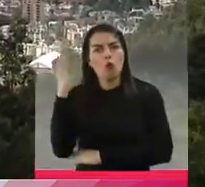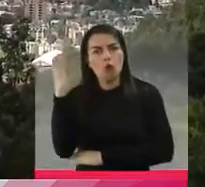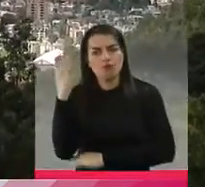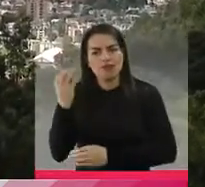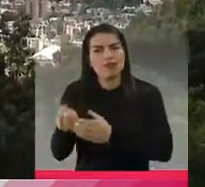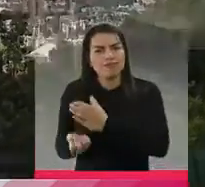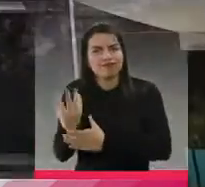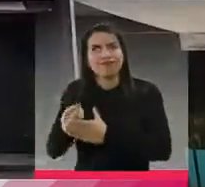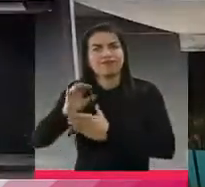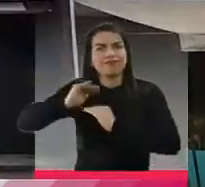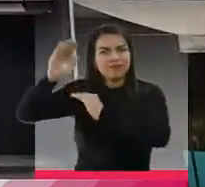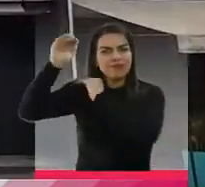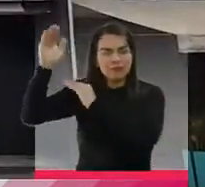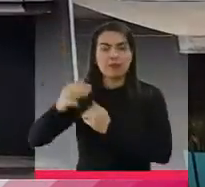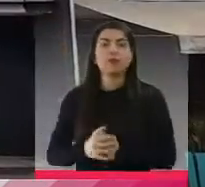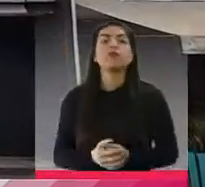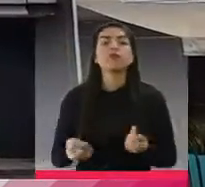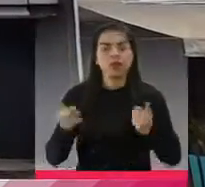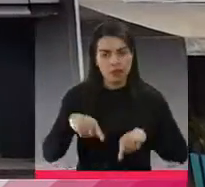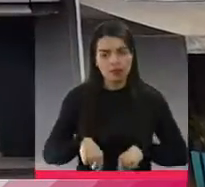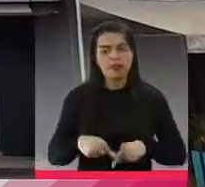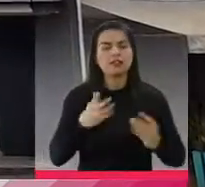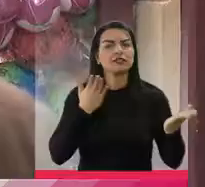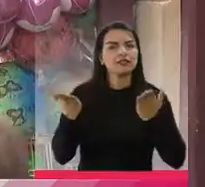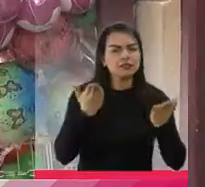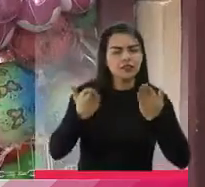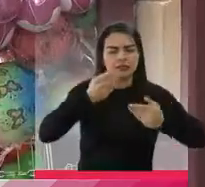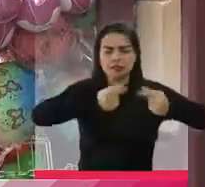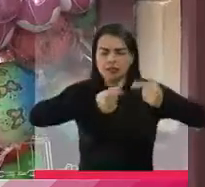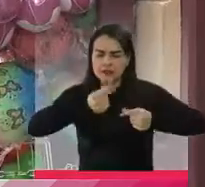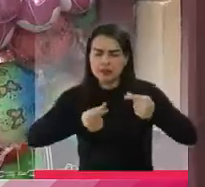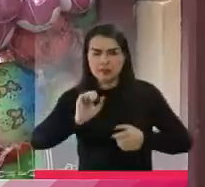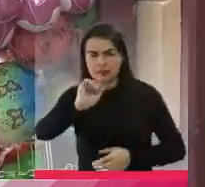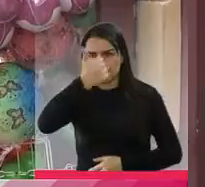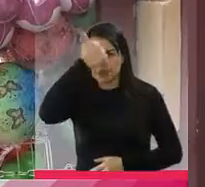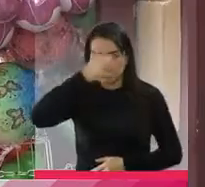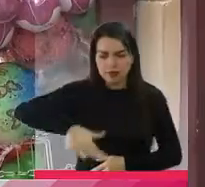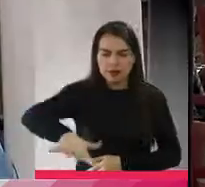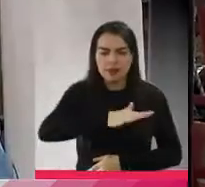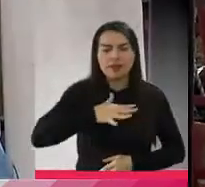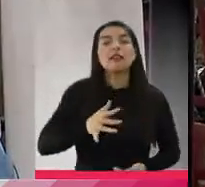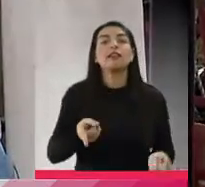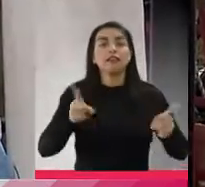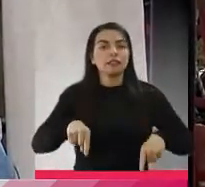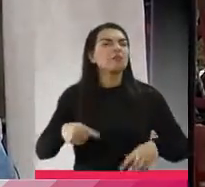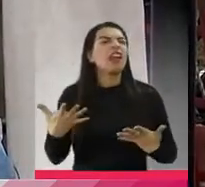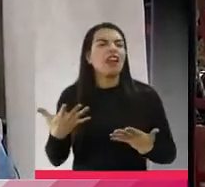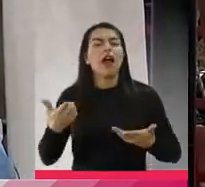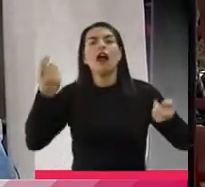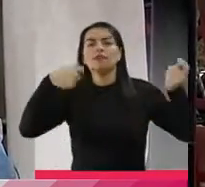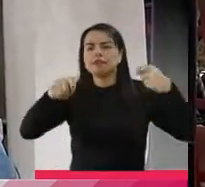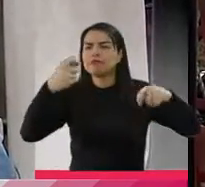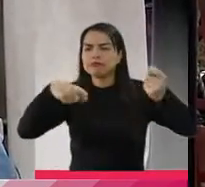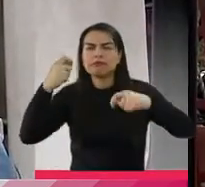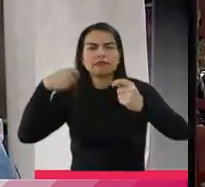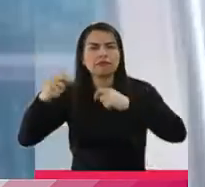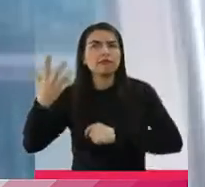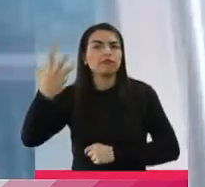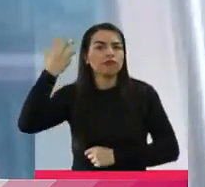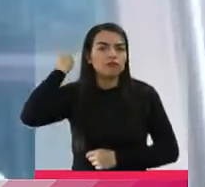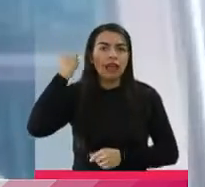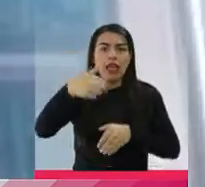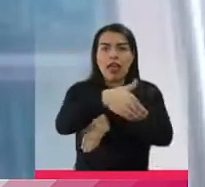centro financiero y de servicios del país por excelencia, pero se destaca por su actividad comercial que años antes se realizaba en la calle.